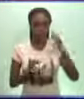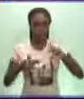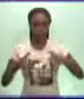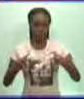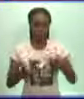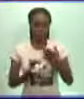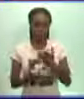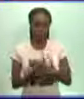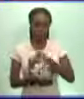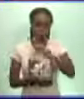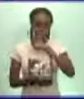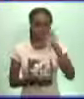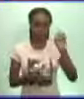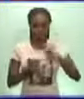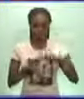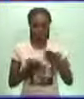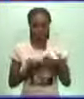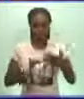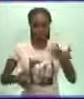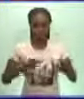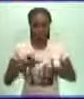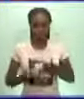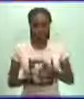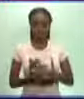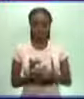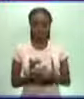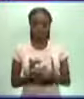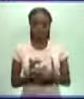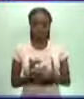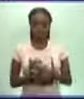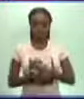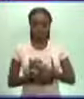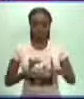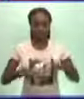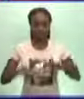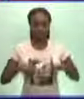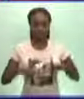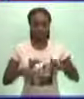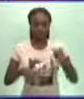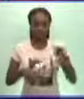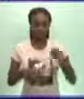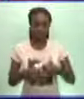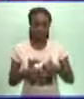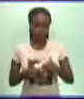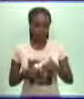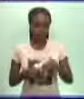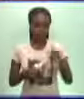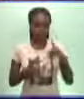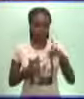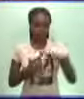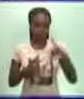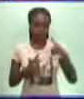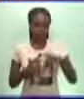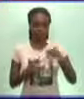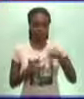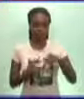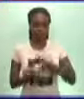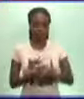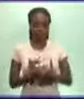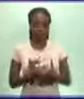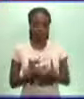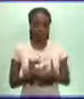las actividades docentes. Si ya estás listo para iniciar nuestro encuentro, pues te presento el tema de hoy.